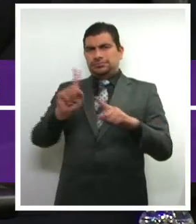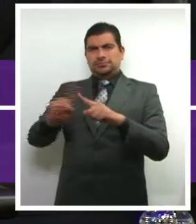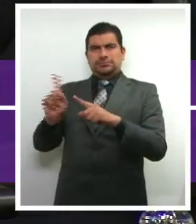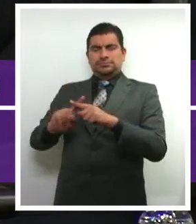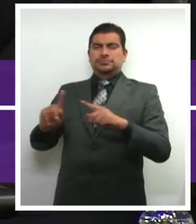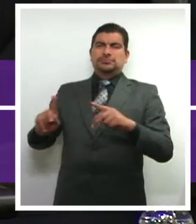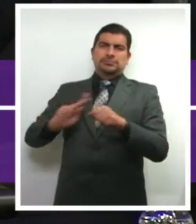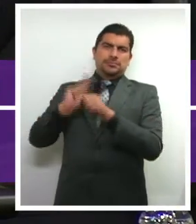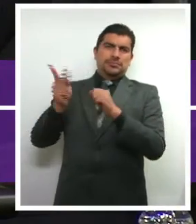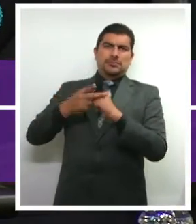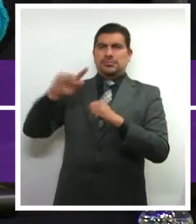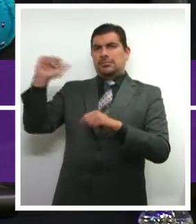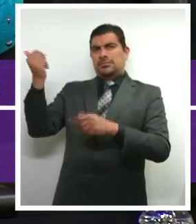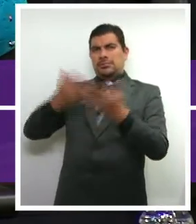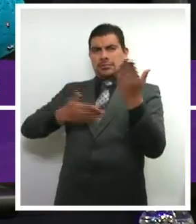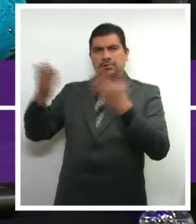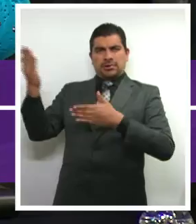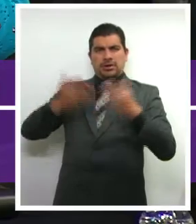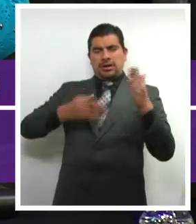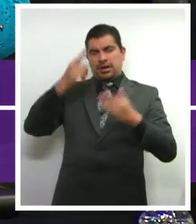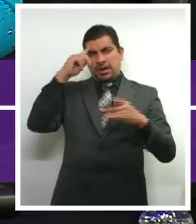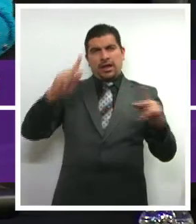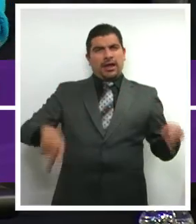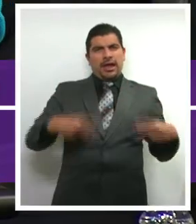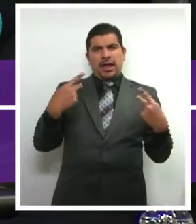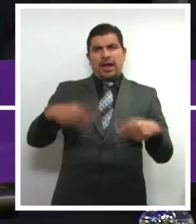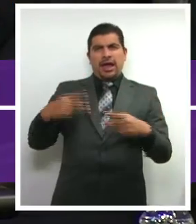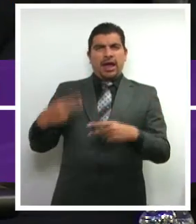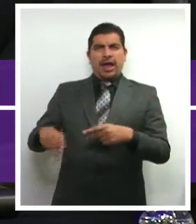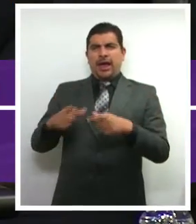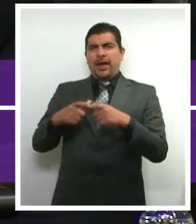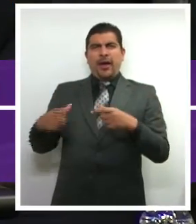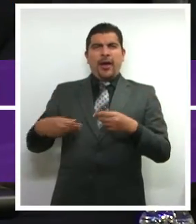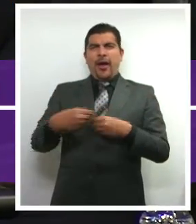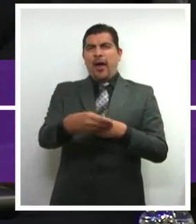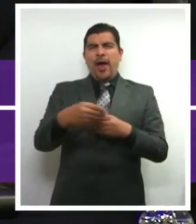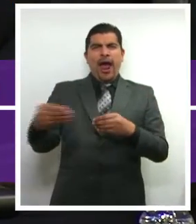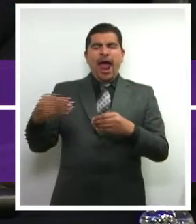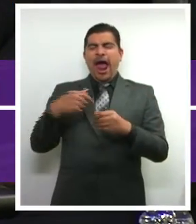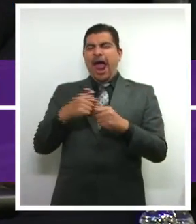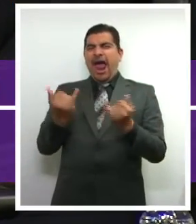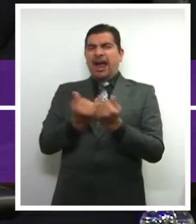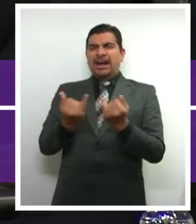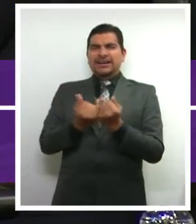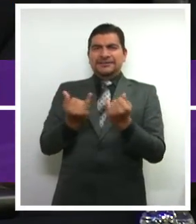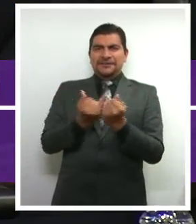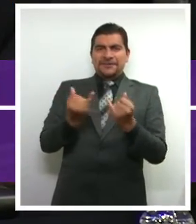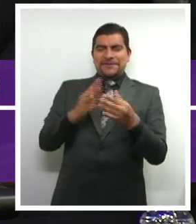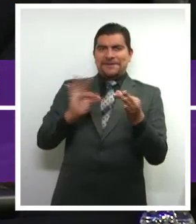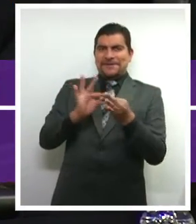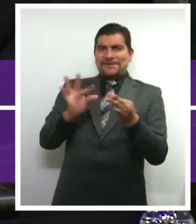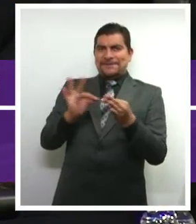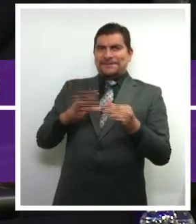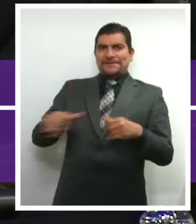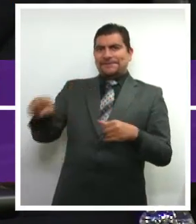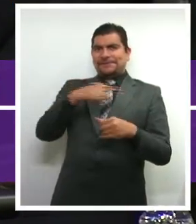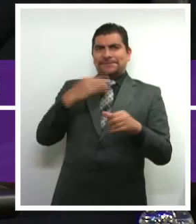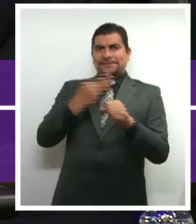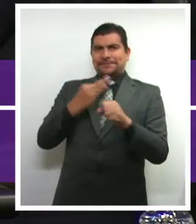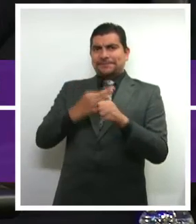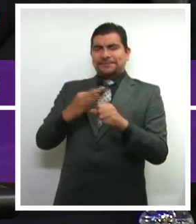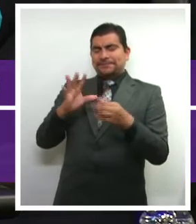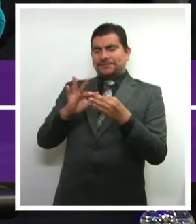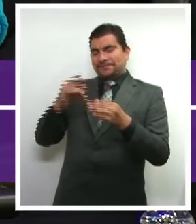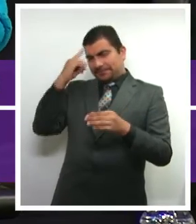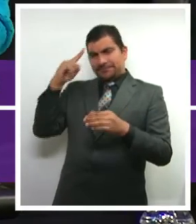países extranjeros que vienen a vender el software. Lo que tenemos que tener muy claro es que ellos podrán tener la mejor